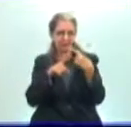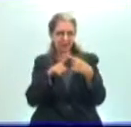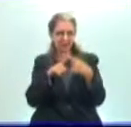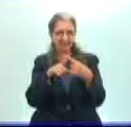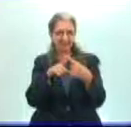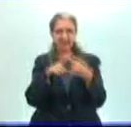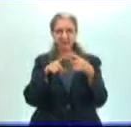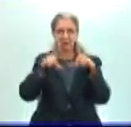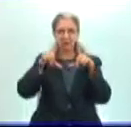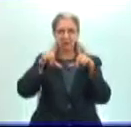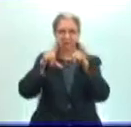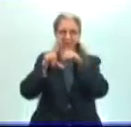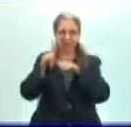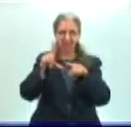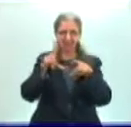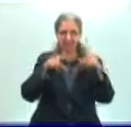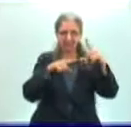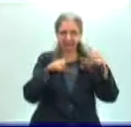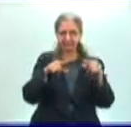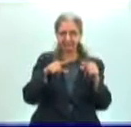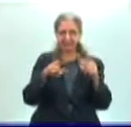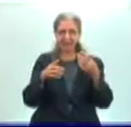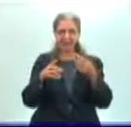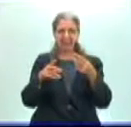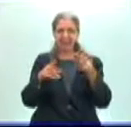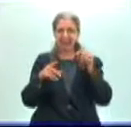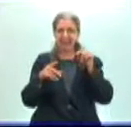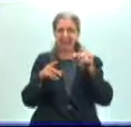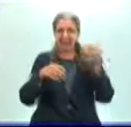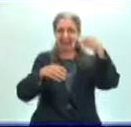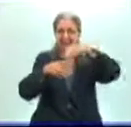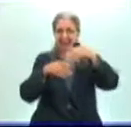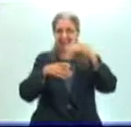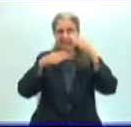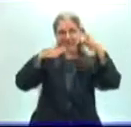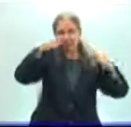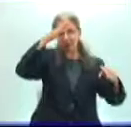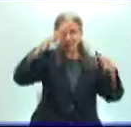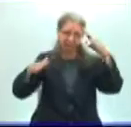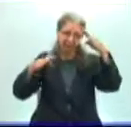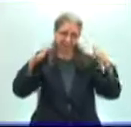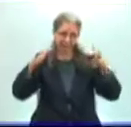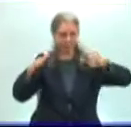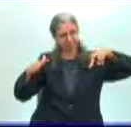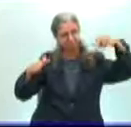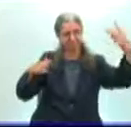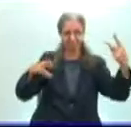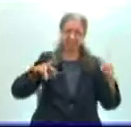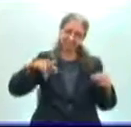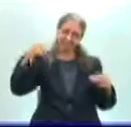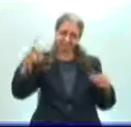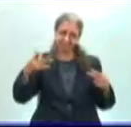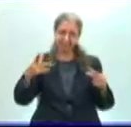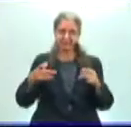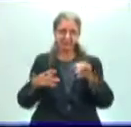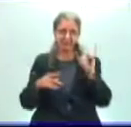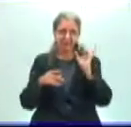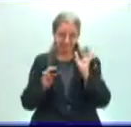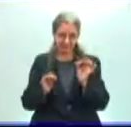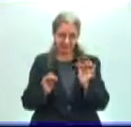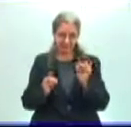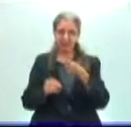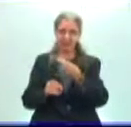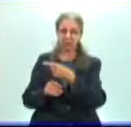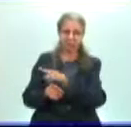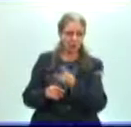catetos es igual al cuadrado de la longitud de la hipotenusa. Solo anota copiar después